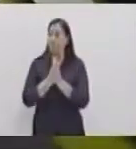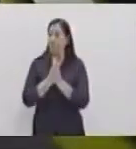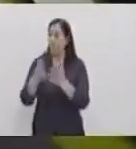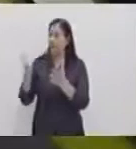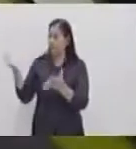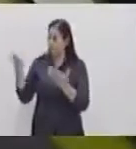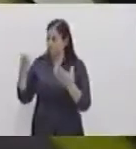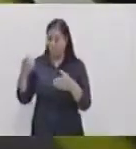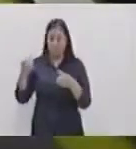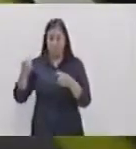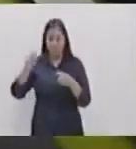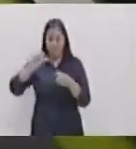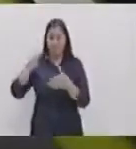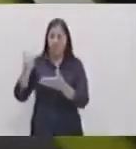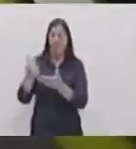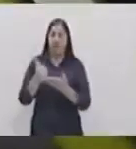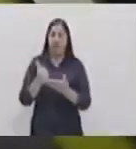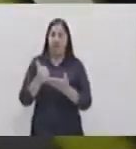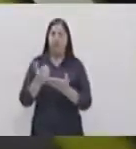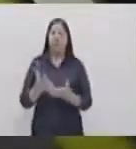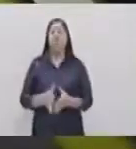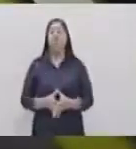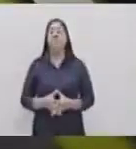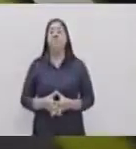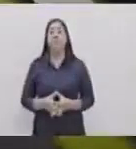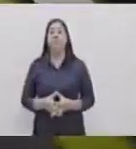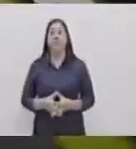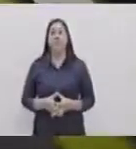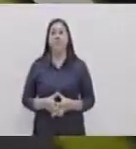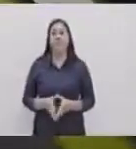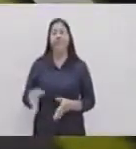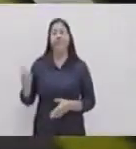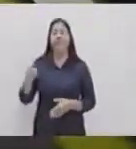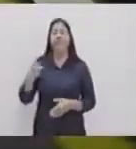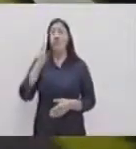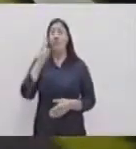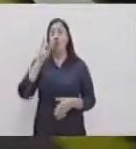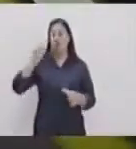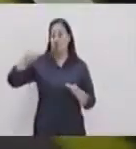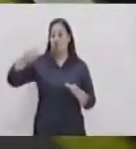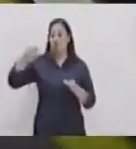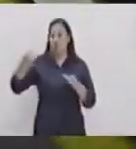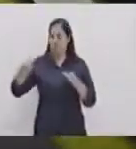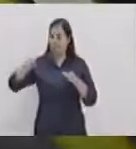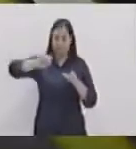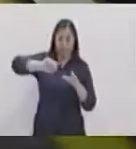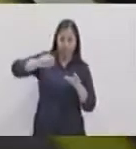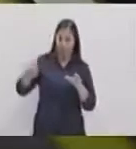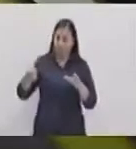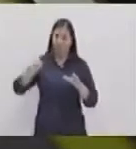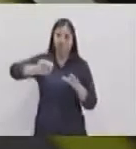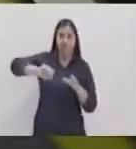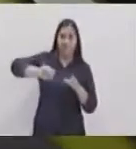favor? Sí. Puedes tú agregar ahí un par de cucharaditas de bicarbonato de